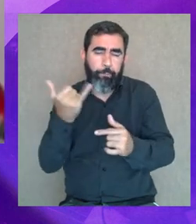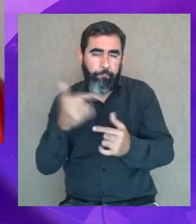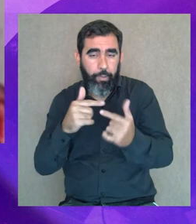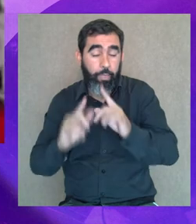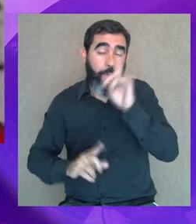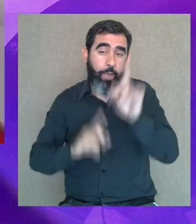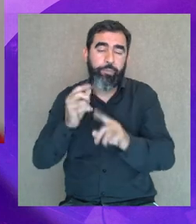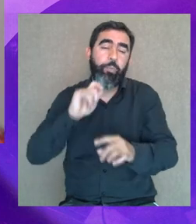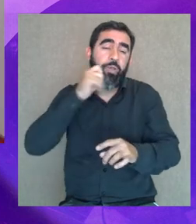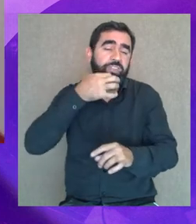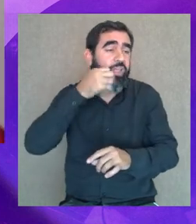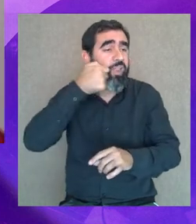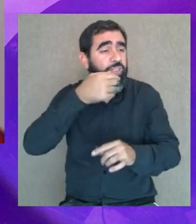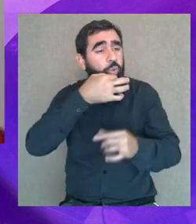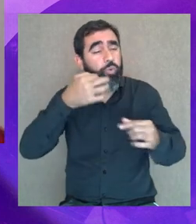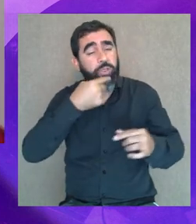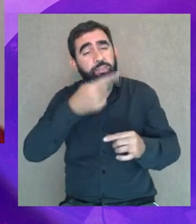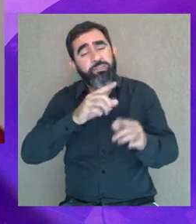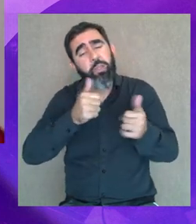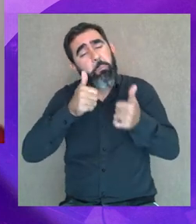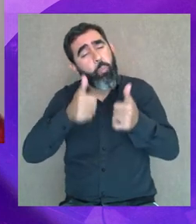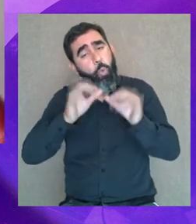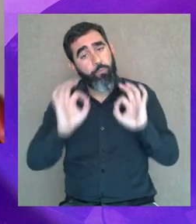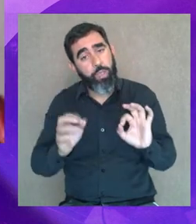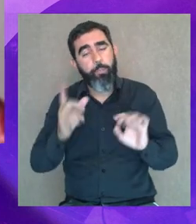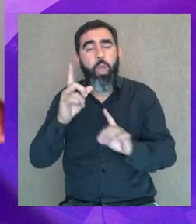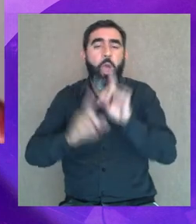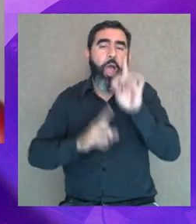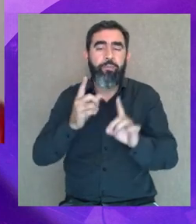porque decirle algo lindo al otro está bueno también